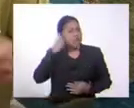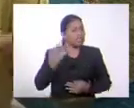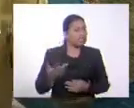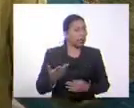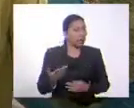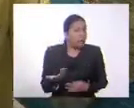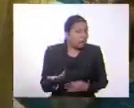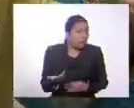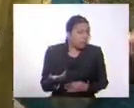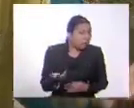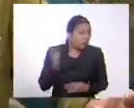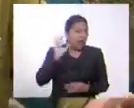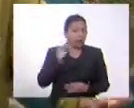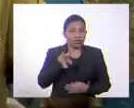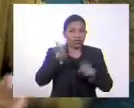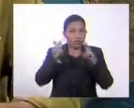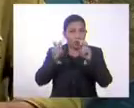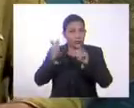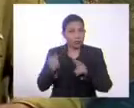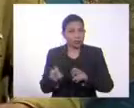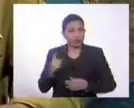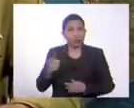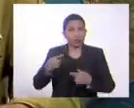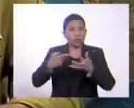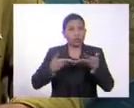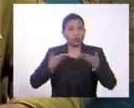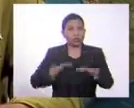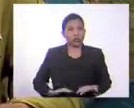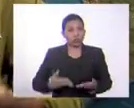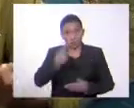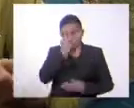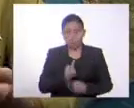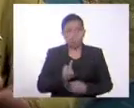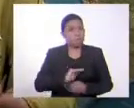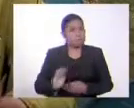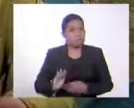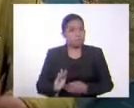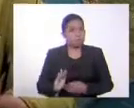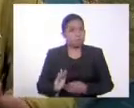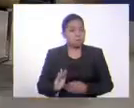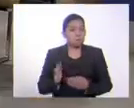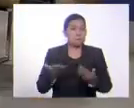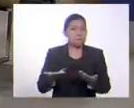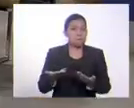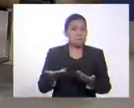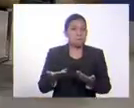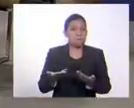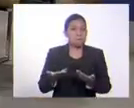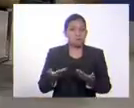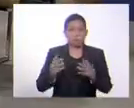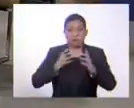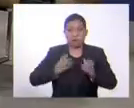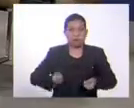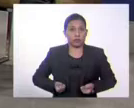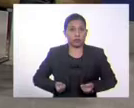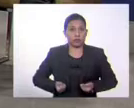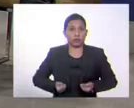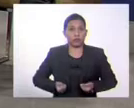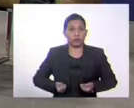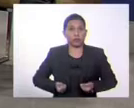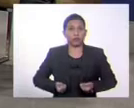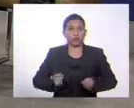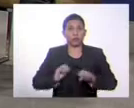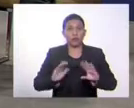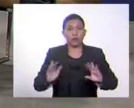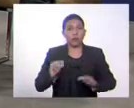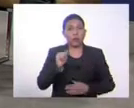y con la reproducción del Estado mismo, quiere decir de que nadie se encarga de lo social, nadie se encarga de la salud, nadie se encarga, o